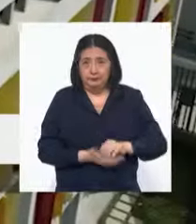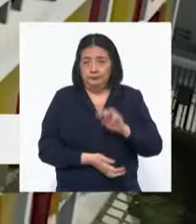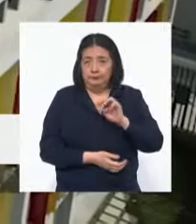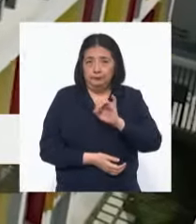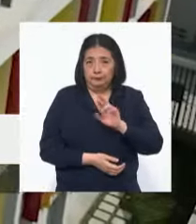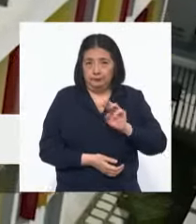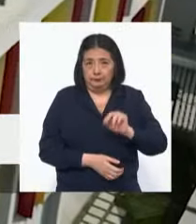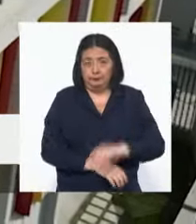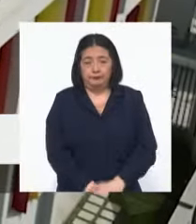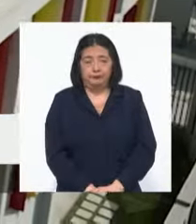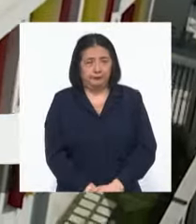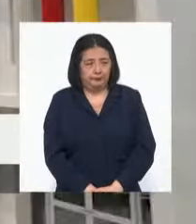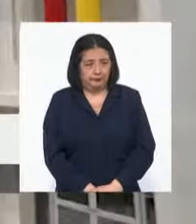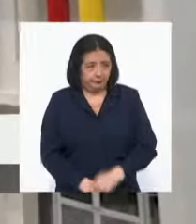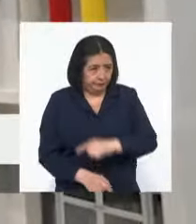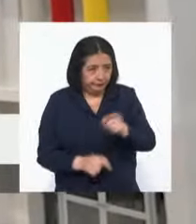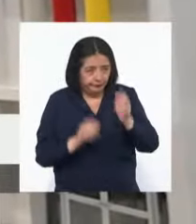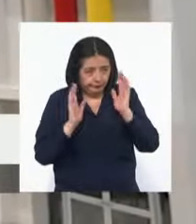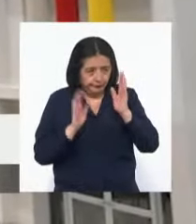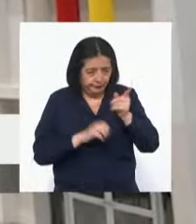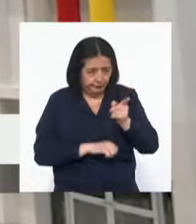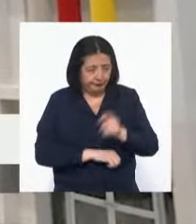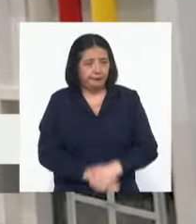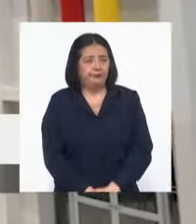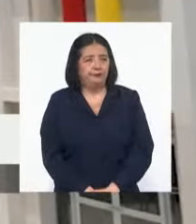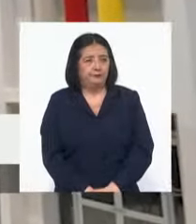Educación, Miriam Ponce Vértiz. Escuchemos.